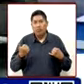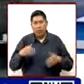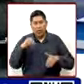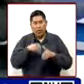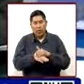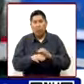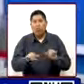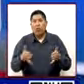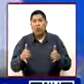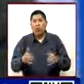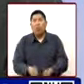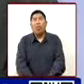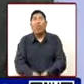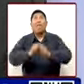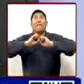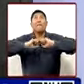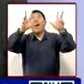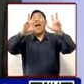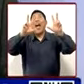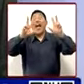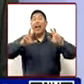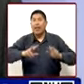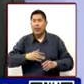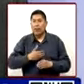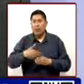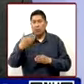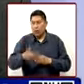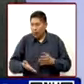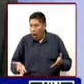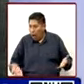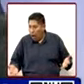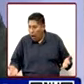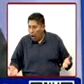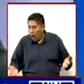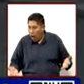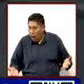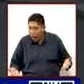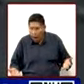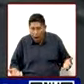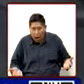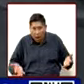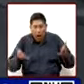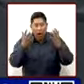a jugar Wally con un grupo de amigos. Salió y ya no había su vehículo. Vea.